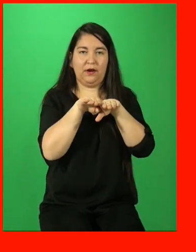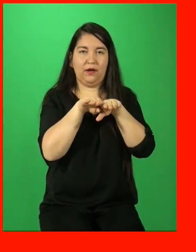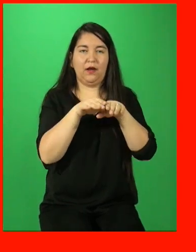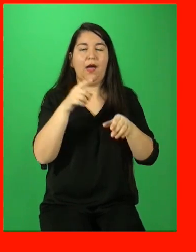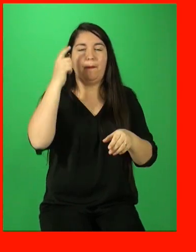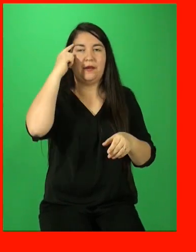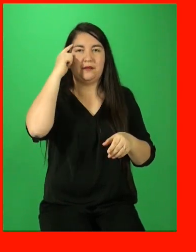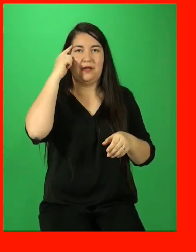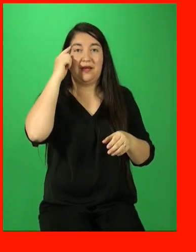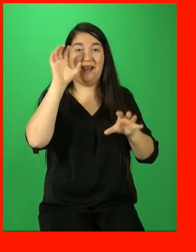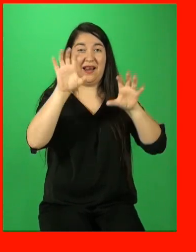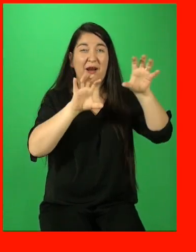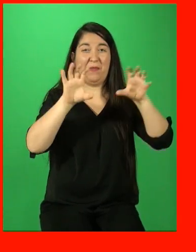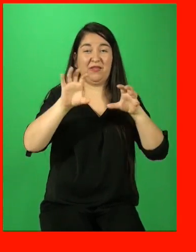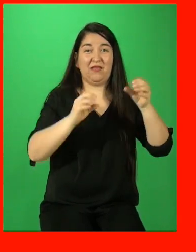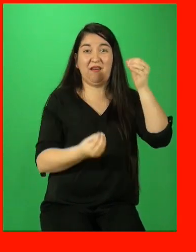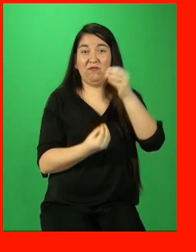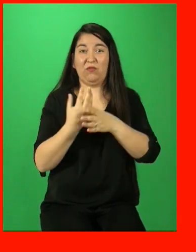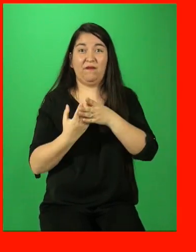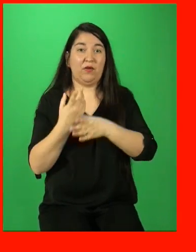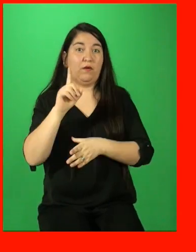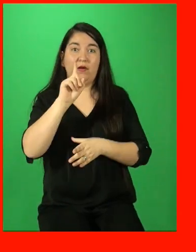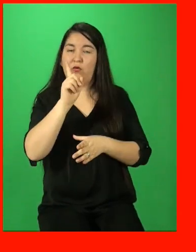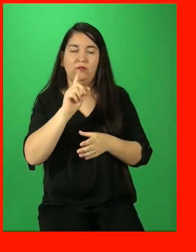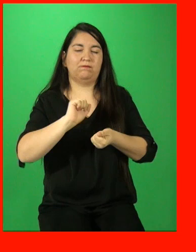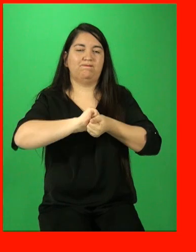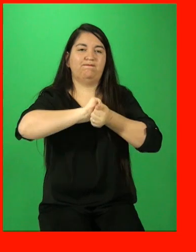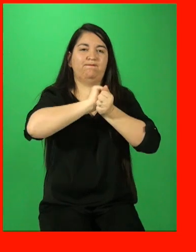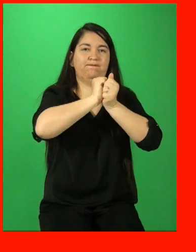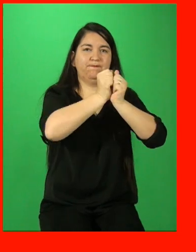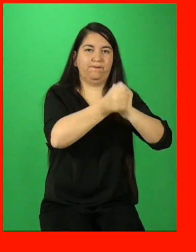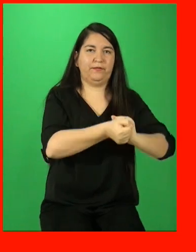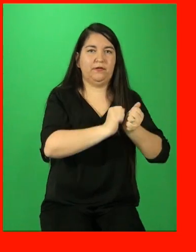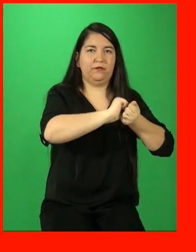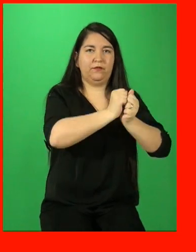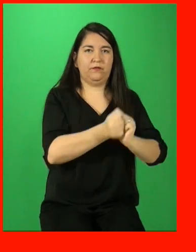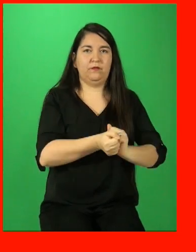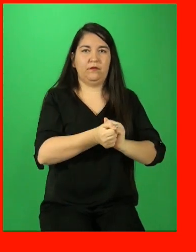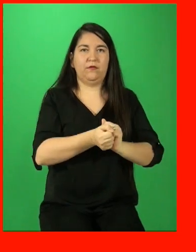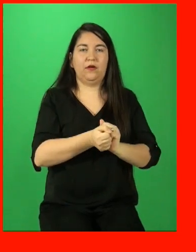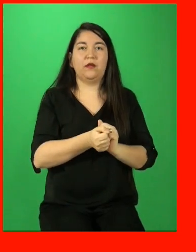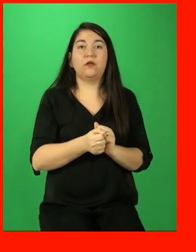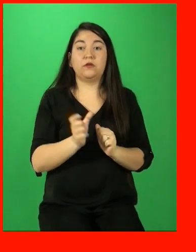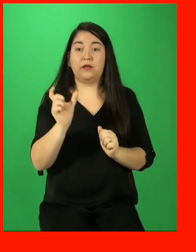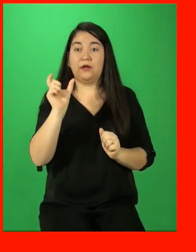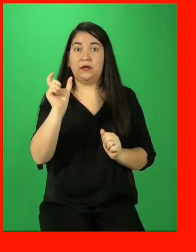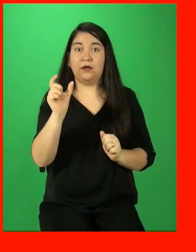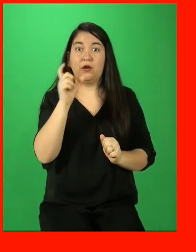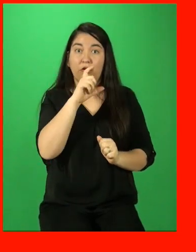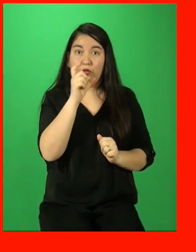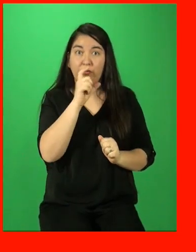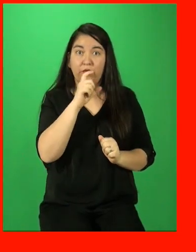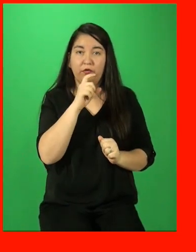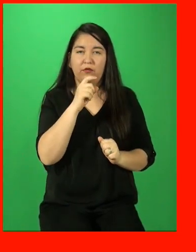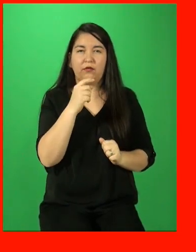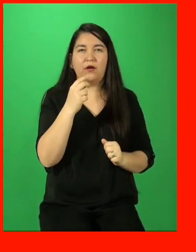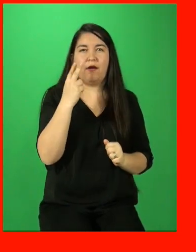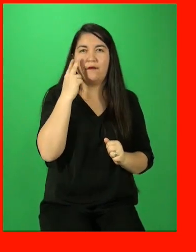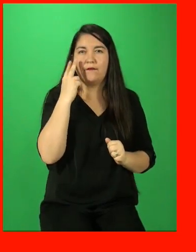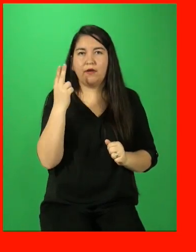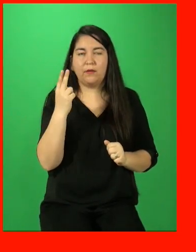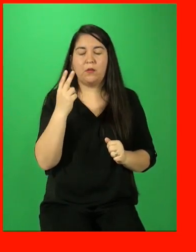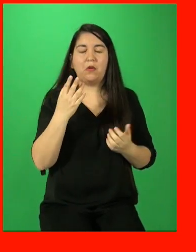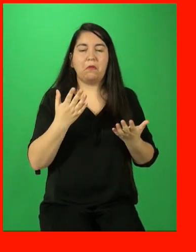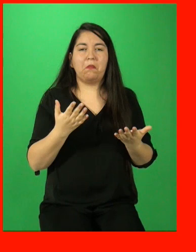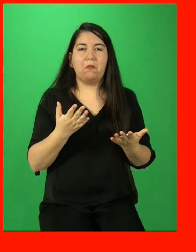crea ni se destruye, solo se transforma. Los coeficientes estequiométricos nosotros siempre los